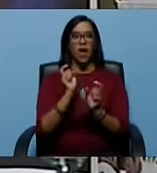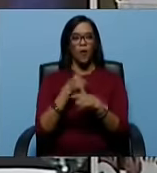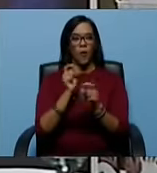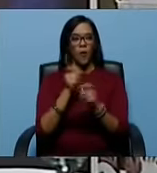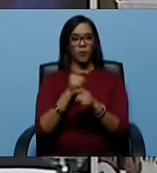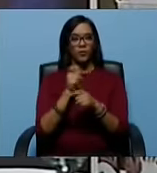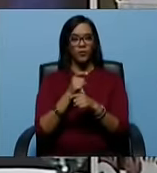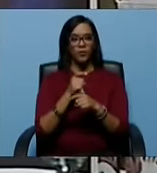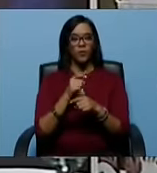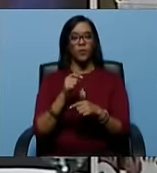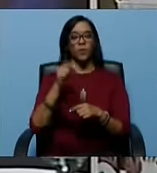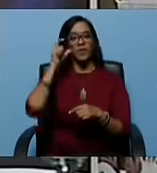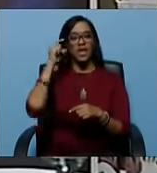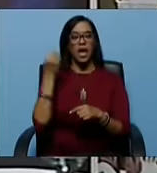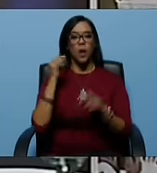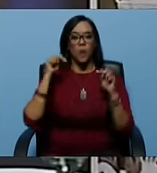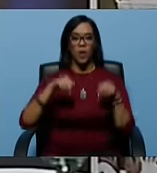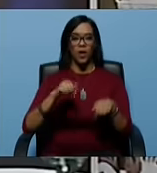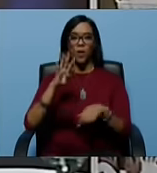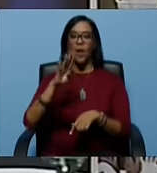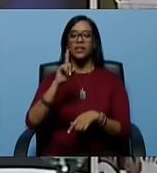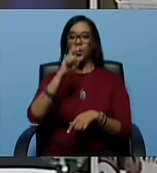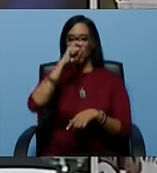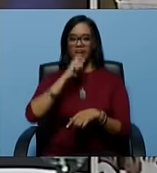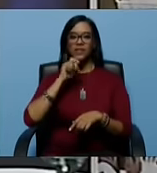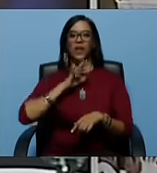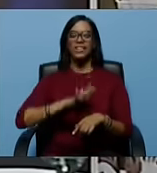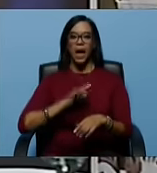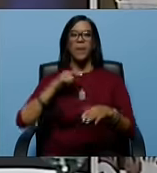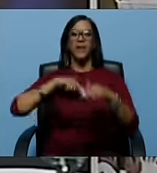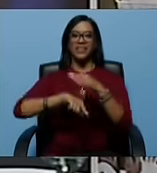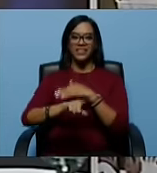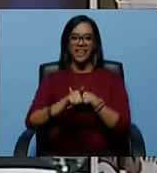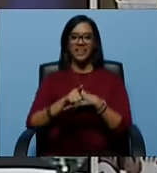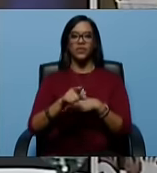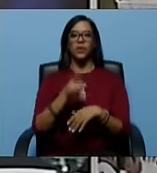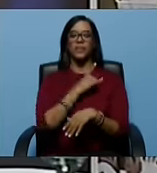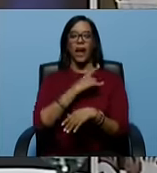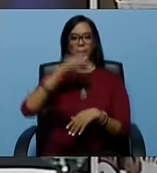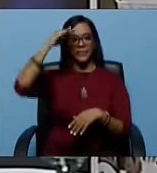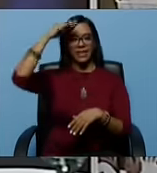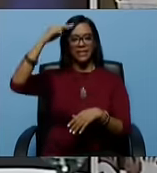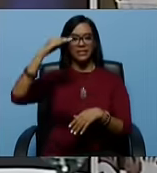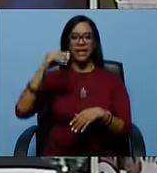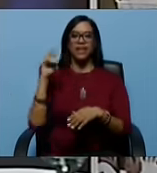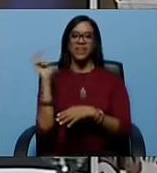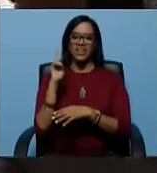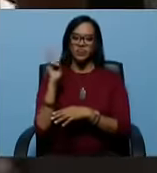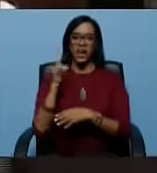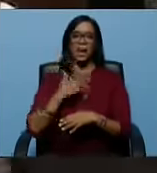agosto, tal día como hoy hace 41 años estábamos entrando a la Academia Militar de Venezuela, mi promoción.